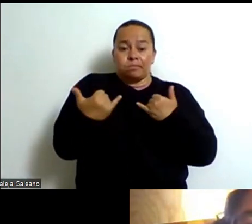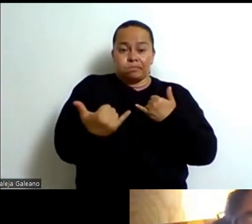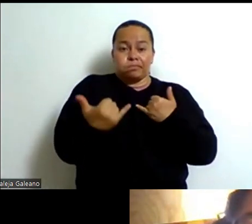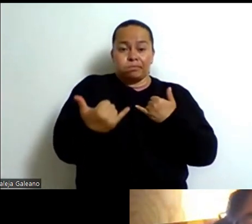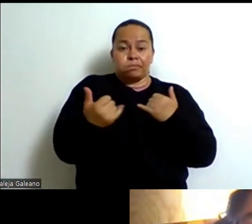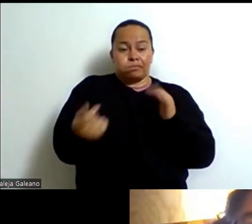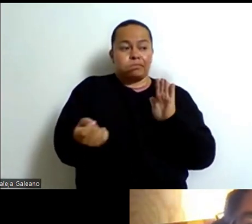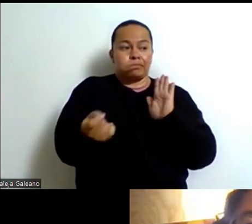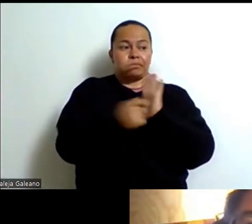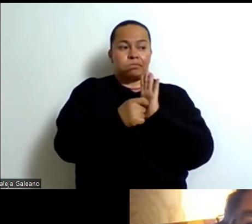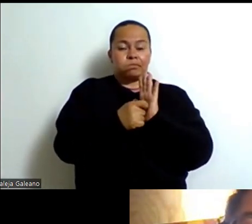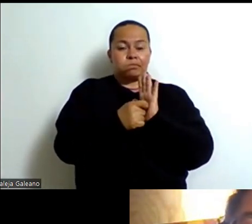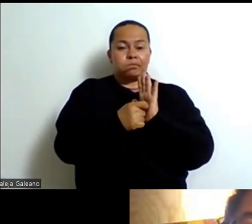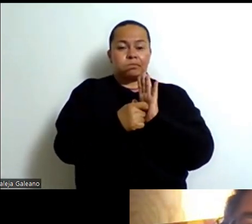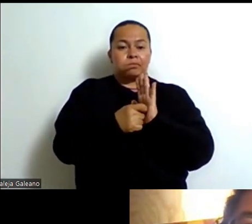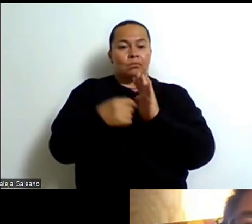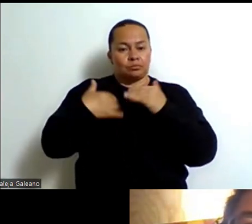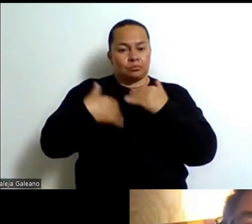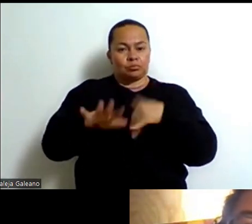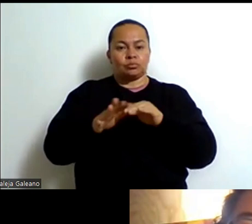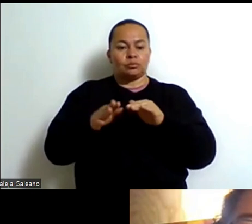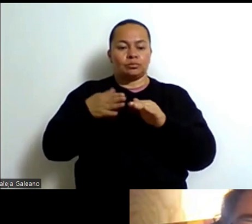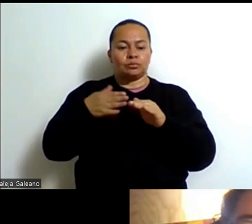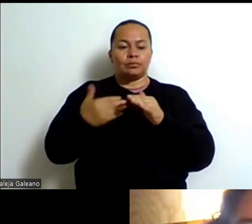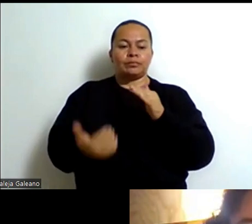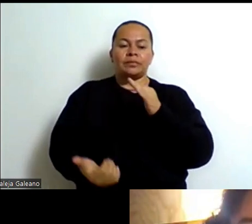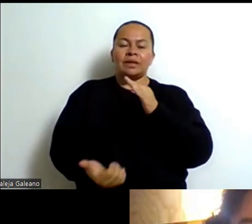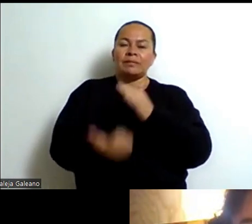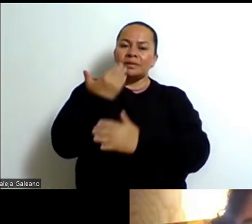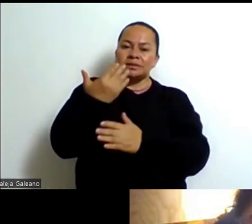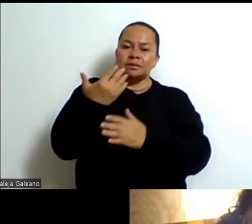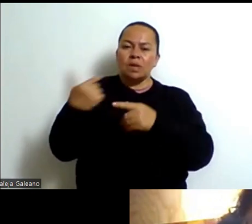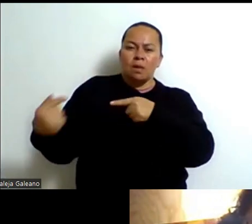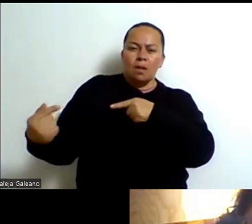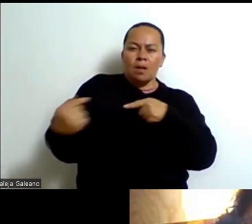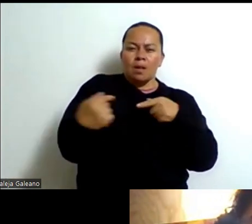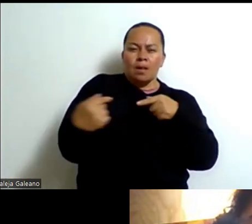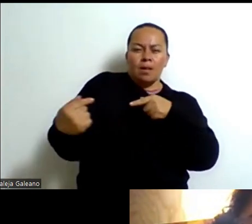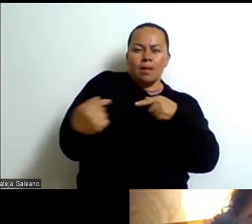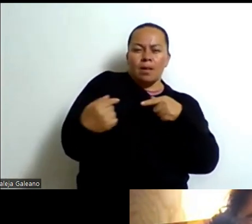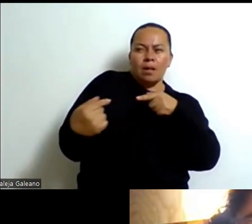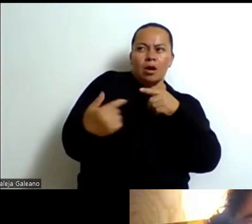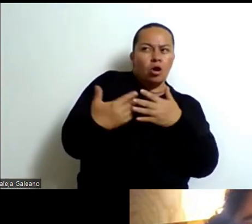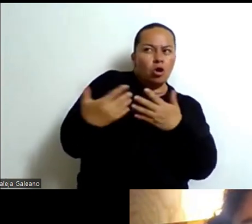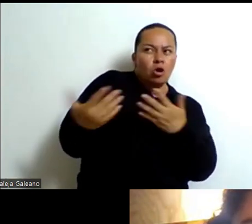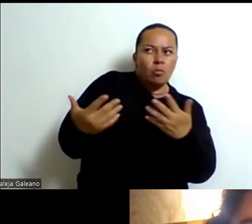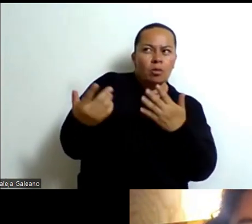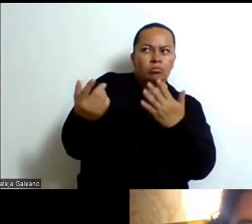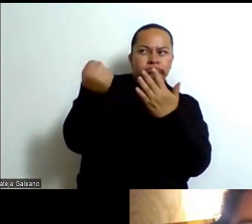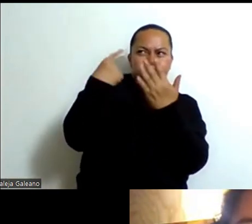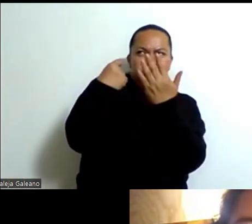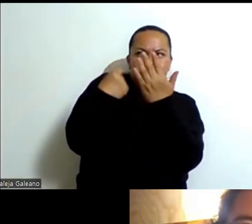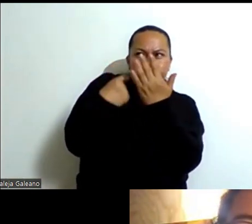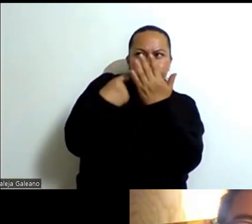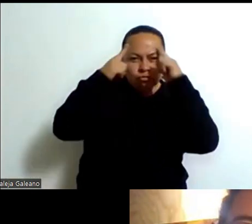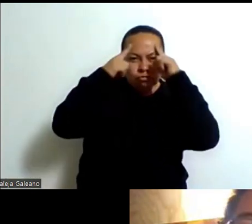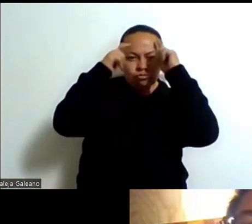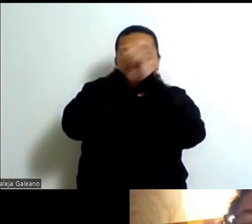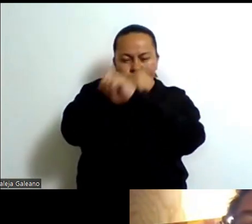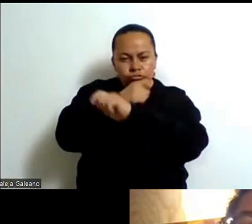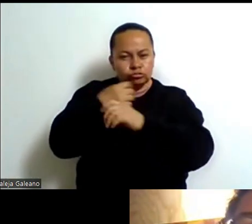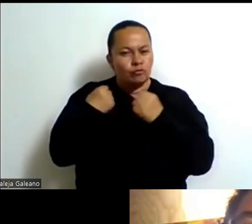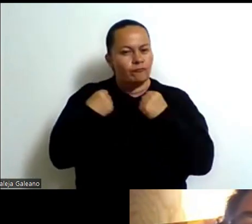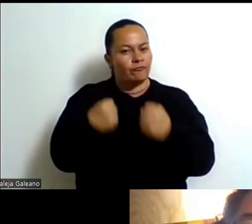punto ya entramos en toda una discusión y en un cuestionamiento muy fuerte y es